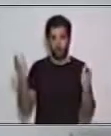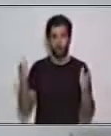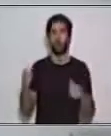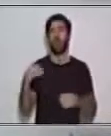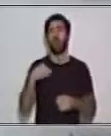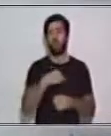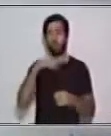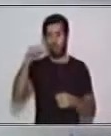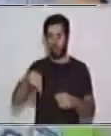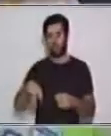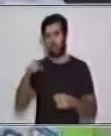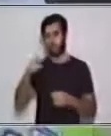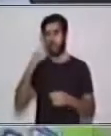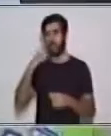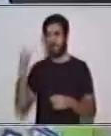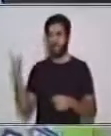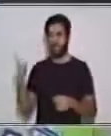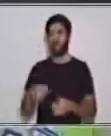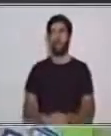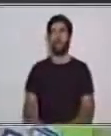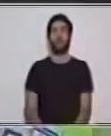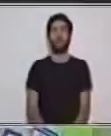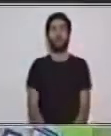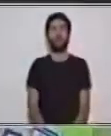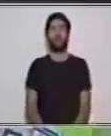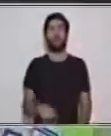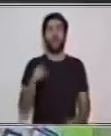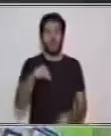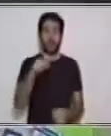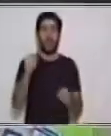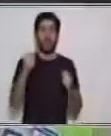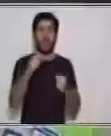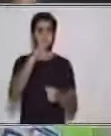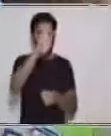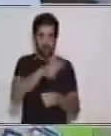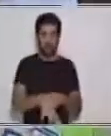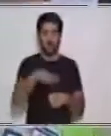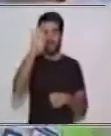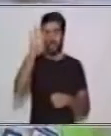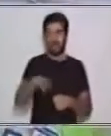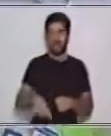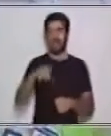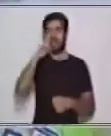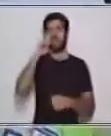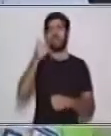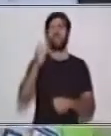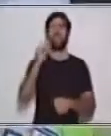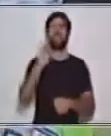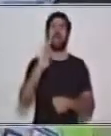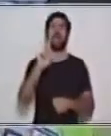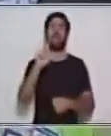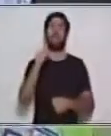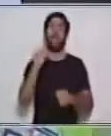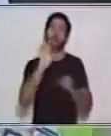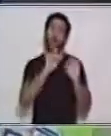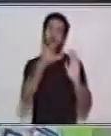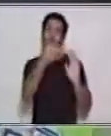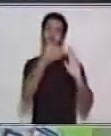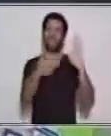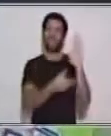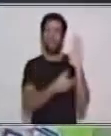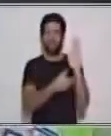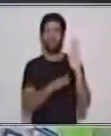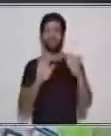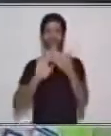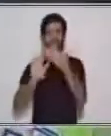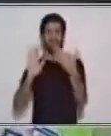lo que vamos a hacer, es construir una tabla. Esta tabla se llama tabla de frecuencias y lo haces en tu cuaderno, lo haces en tu hoja,